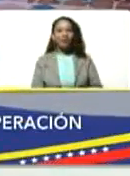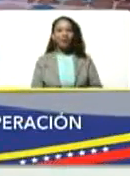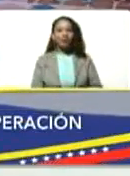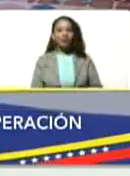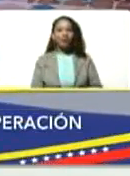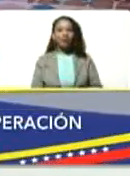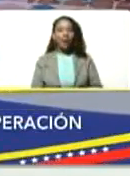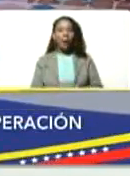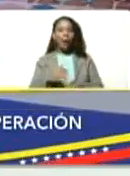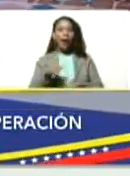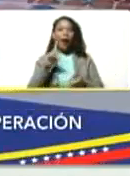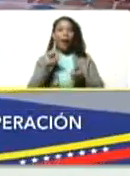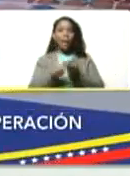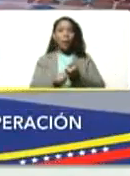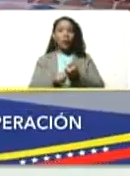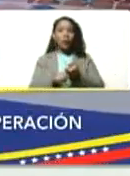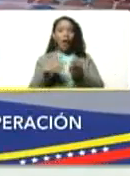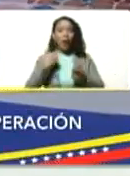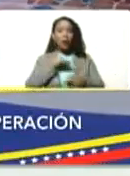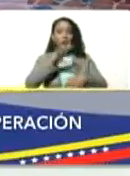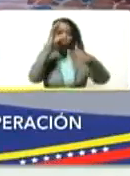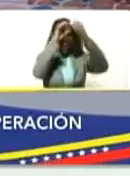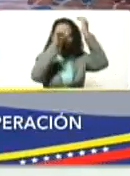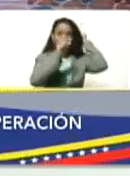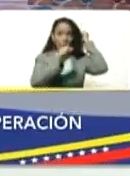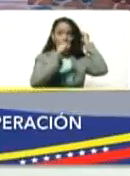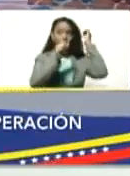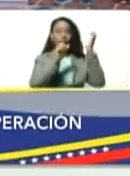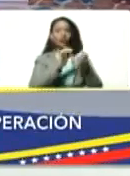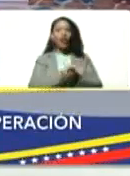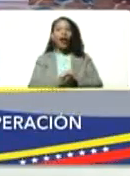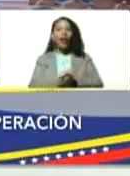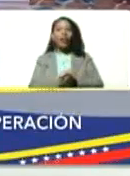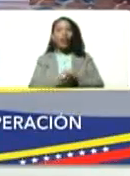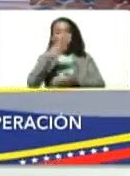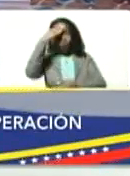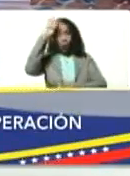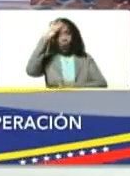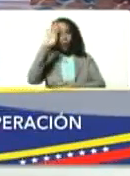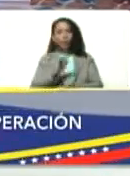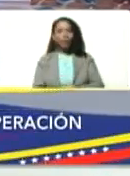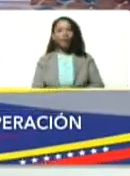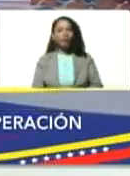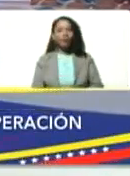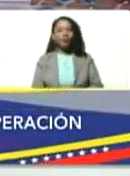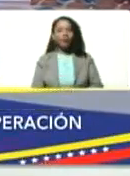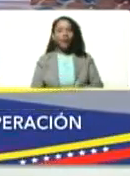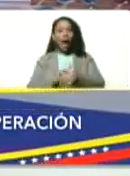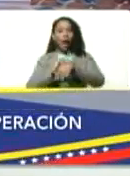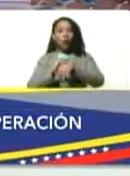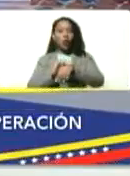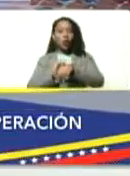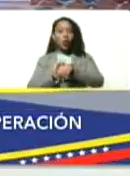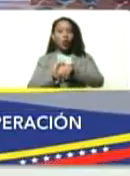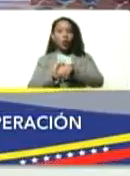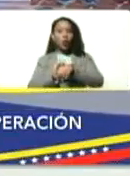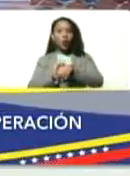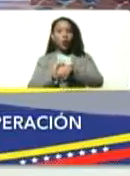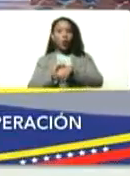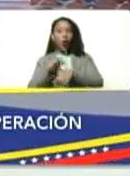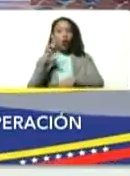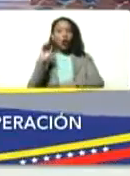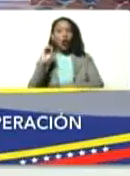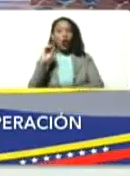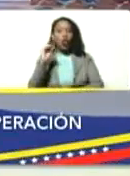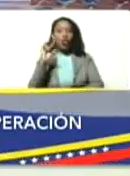La esposa de nuestro embajador, Dagoberto, bienvenido. ¿Ah? Al doctor Rodrigo